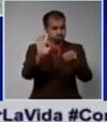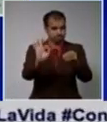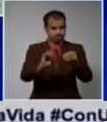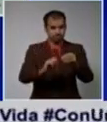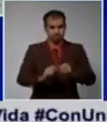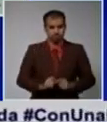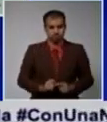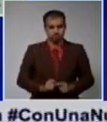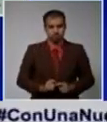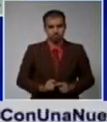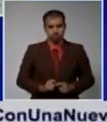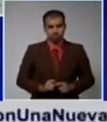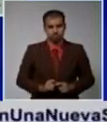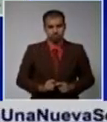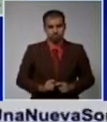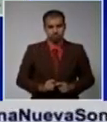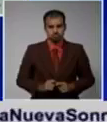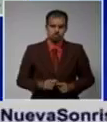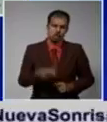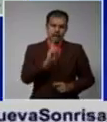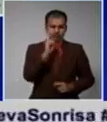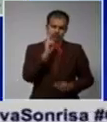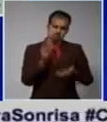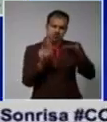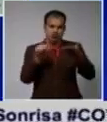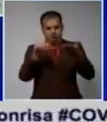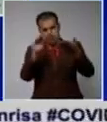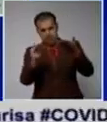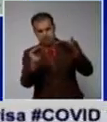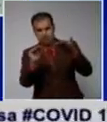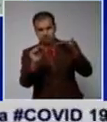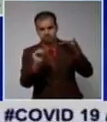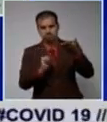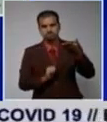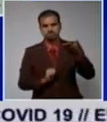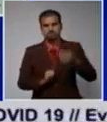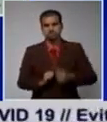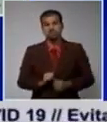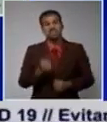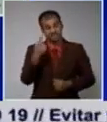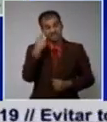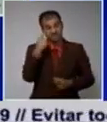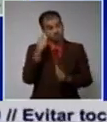discretamente 2 menos en comparación con el día anterior, pero todavía con